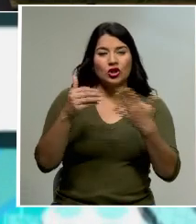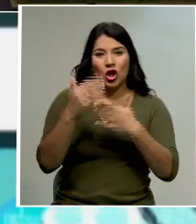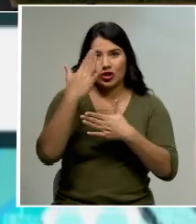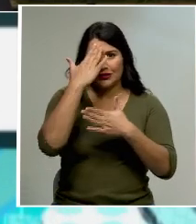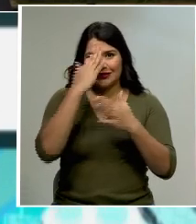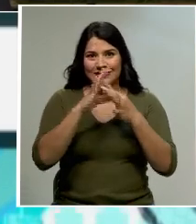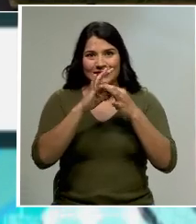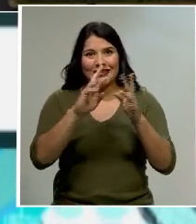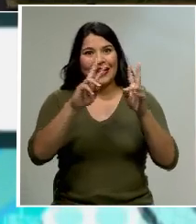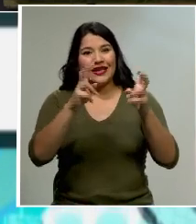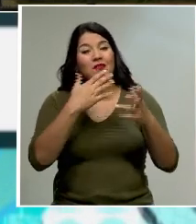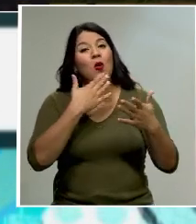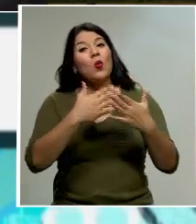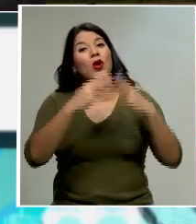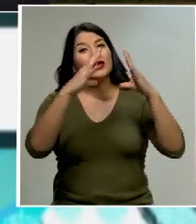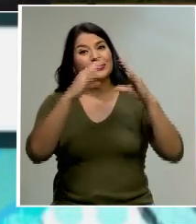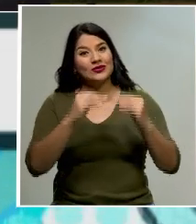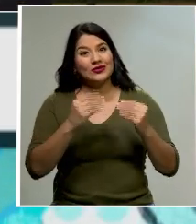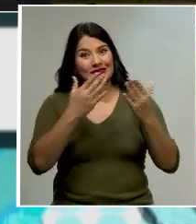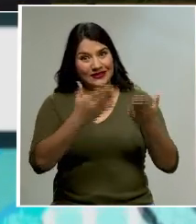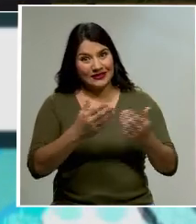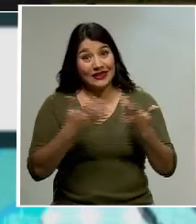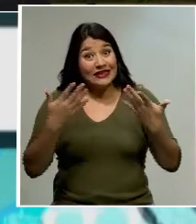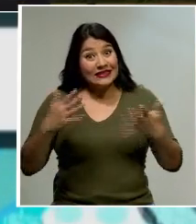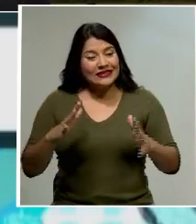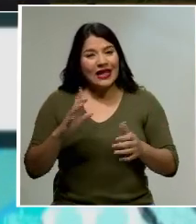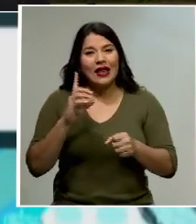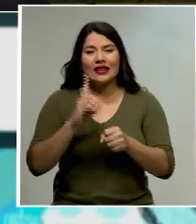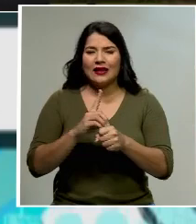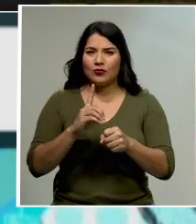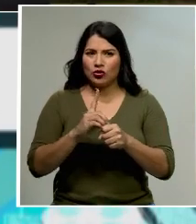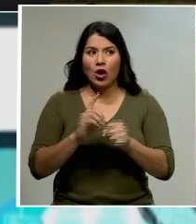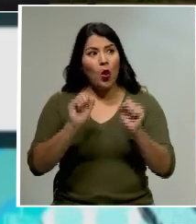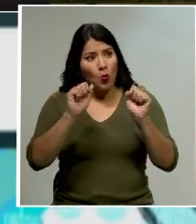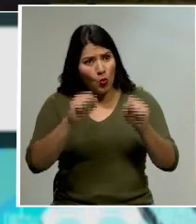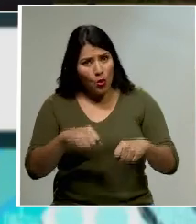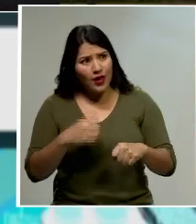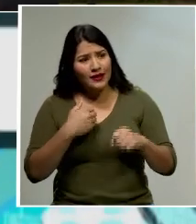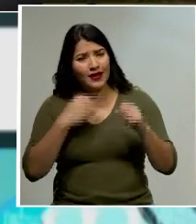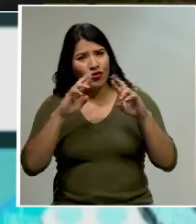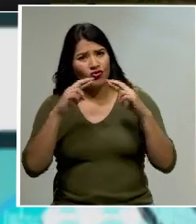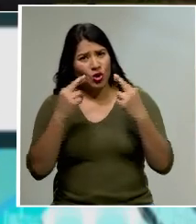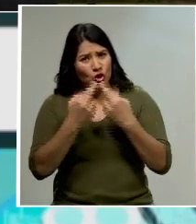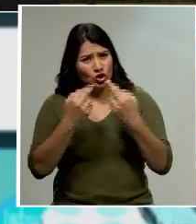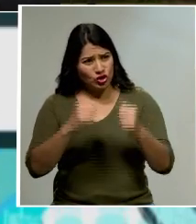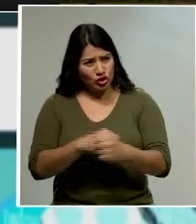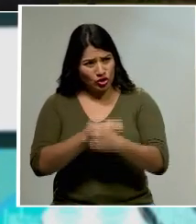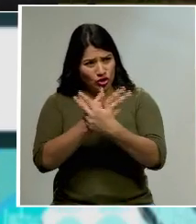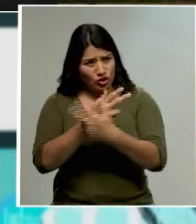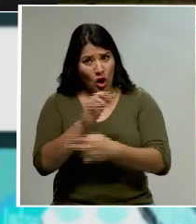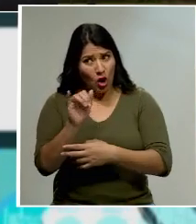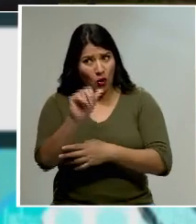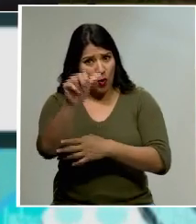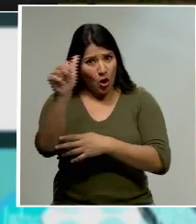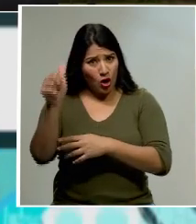esto. Buenas noches, David. ¿Ya los diputados pueden sesionar virtualmente como en otros